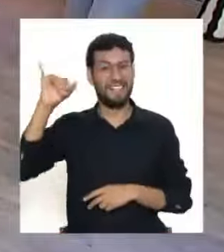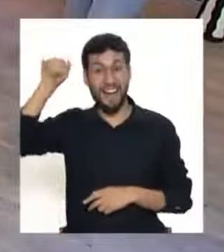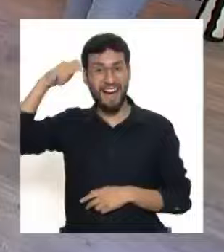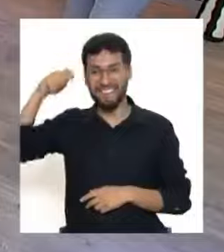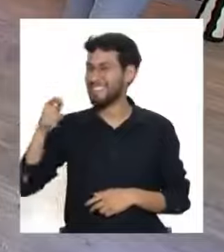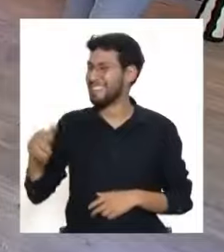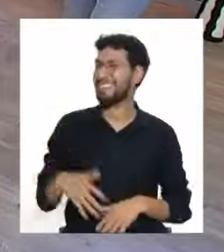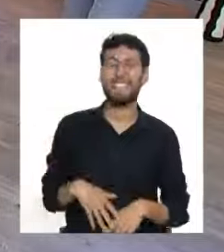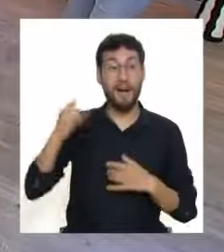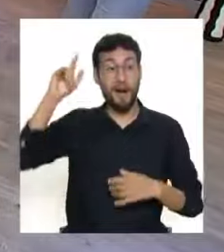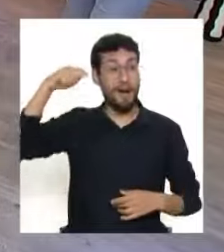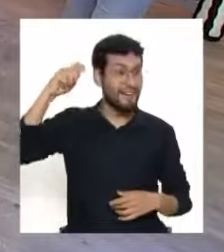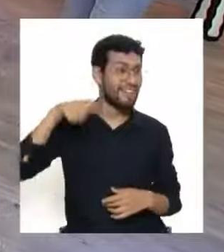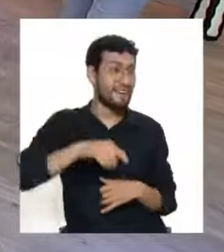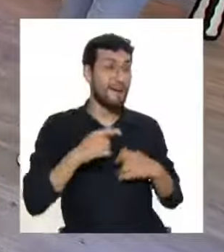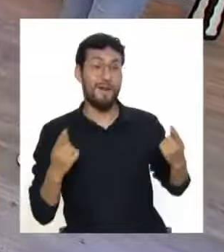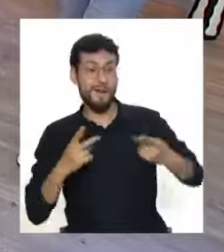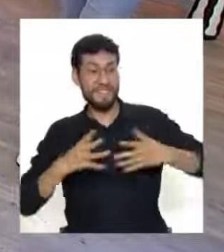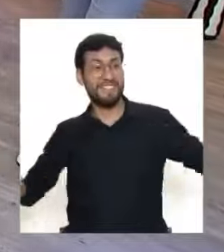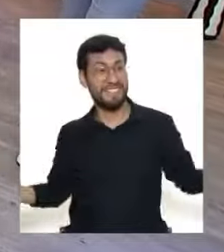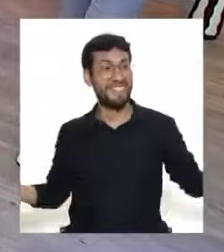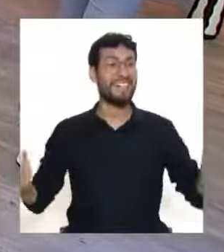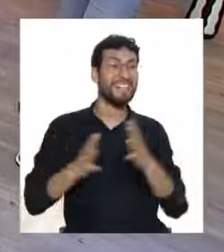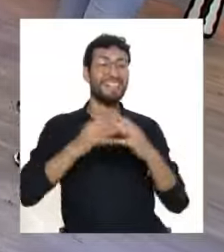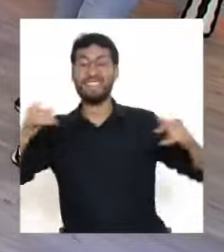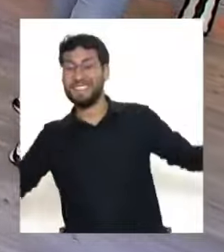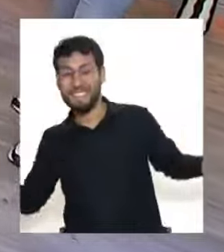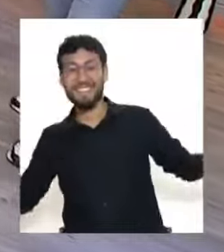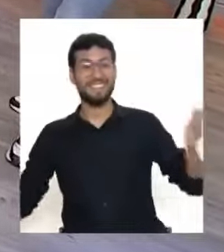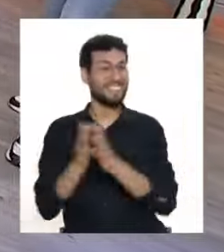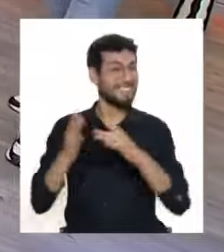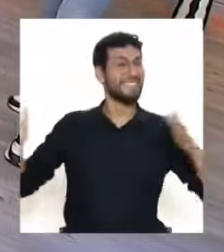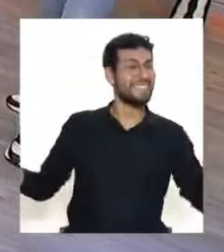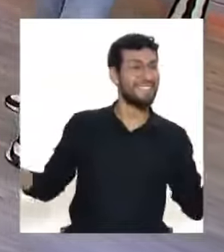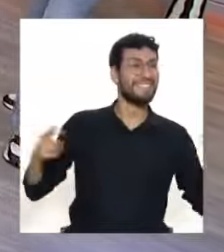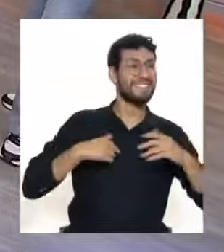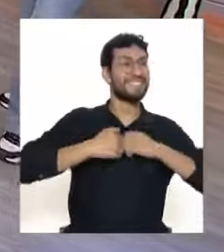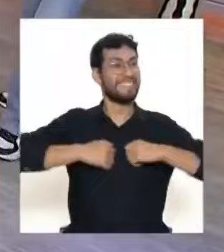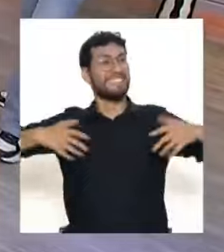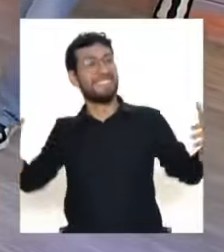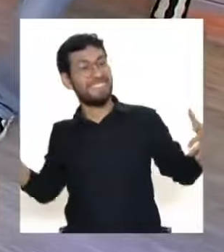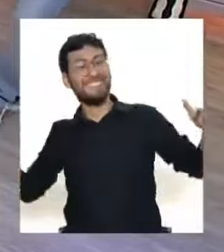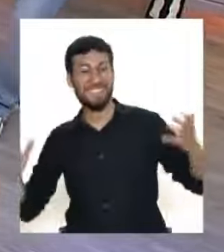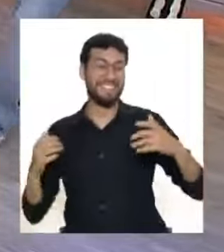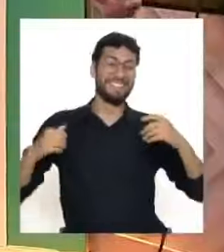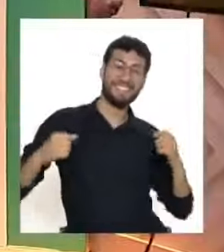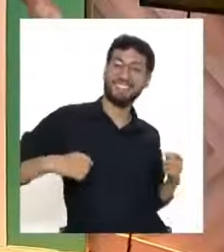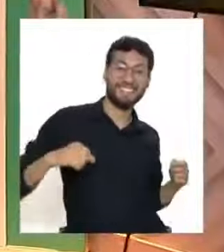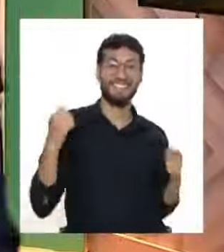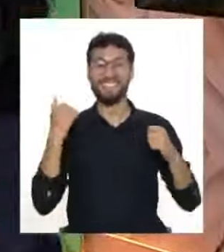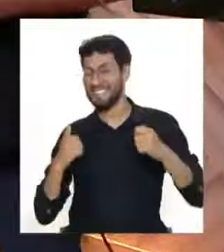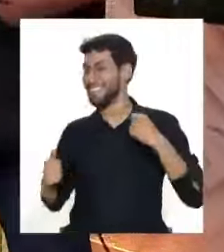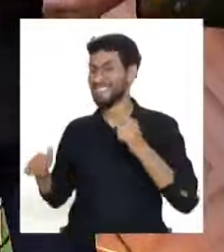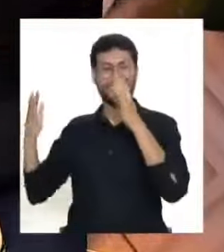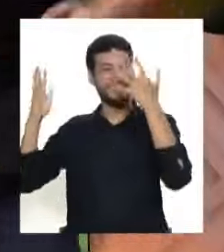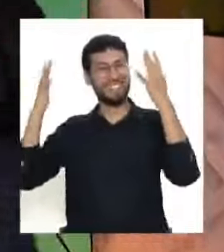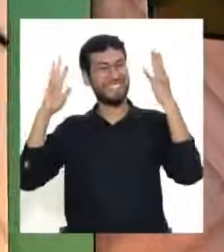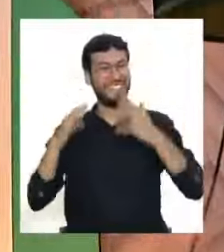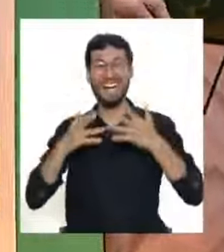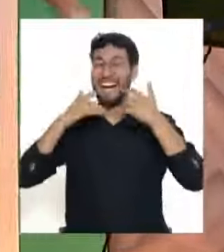sonríe, sonríe. Un, dos, tres. Un close-up, por favor. Con movimiento de pecho, con movimiento de pecho.